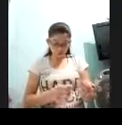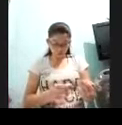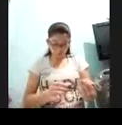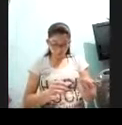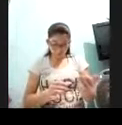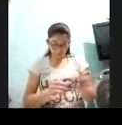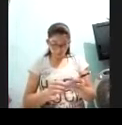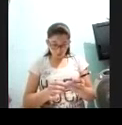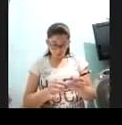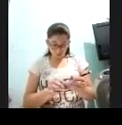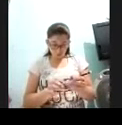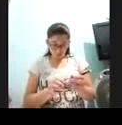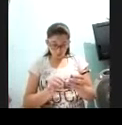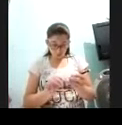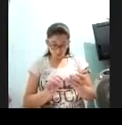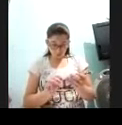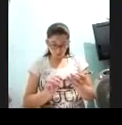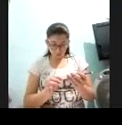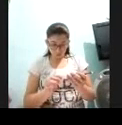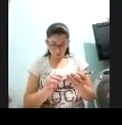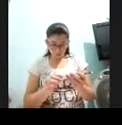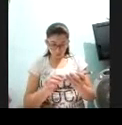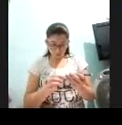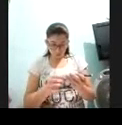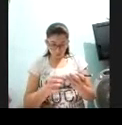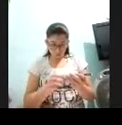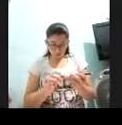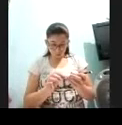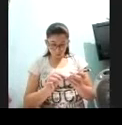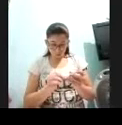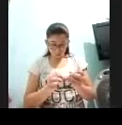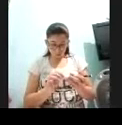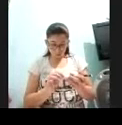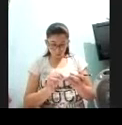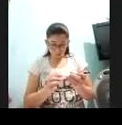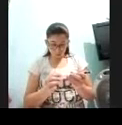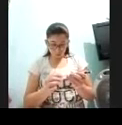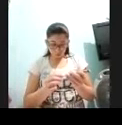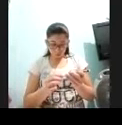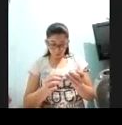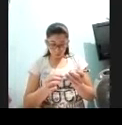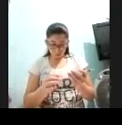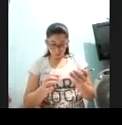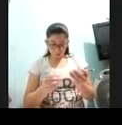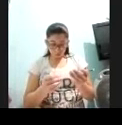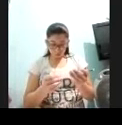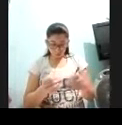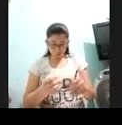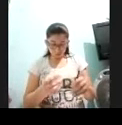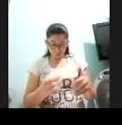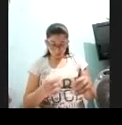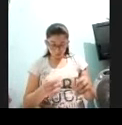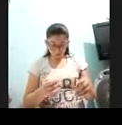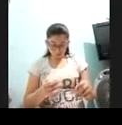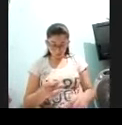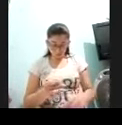el abecedario ahí enfrente de usted, el que escribimos, téngalo ahí enfrente de usted, para cuando diga, ok, my name is, por ejemplo, Ana. Ah, ella